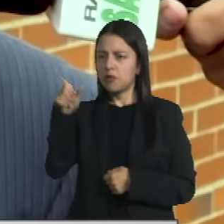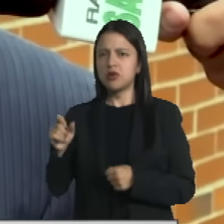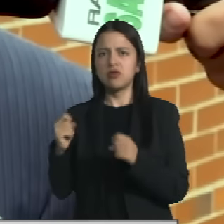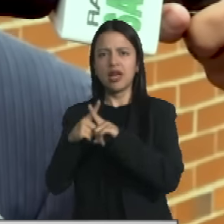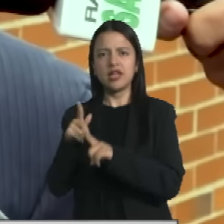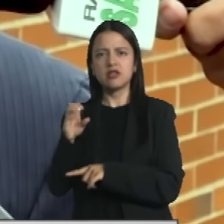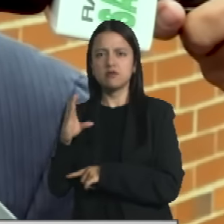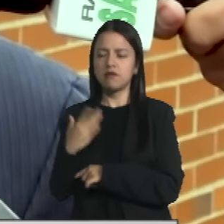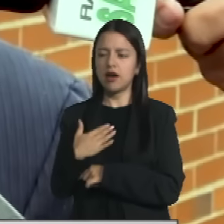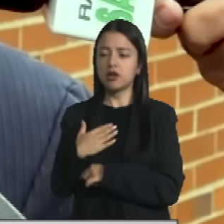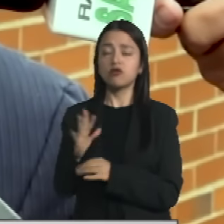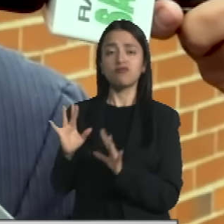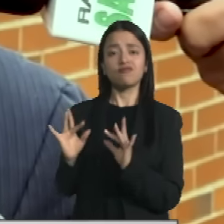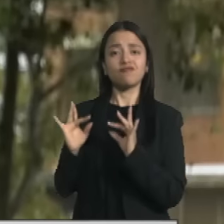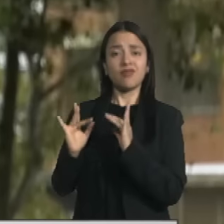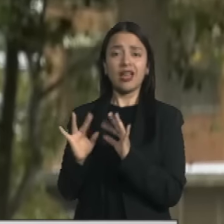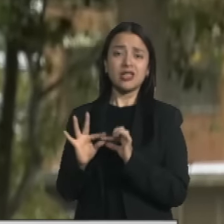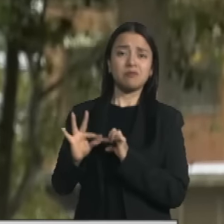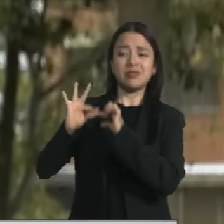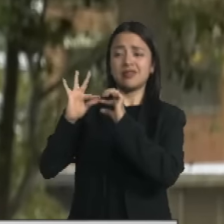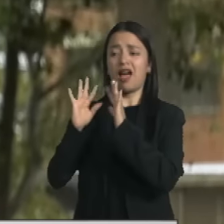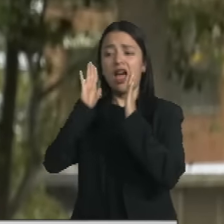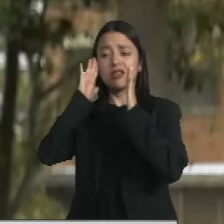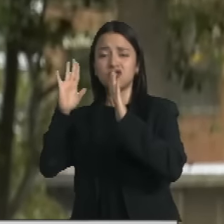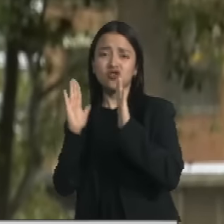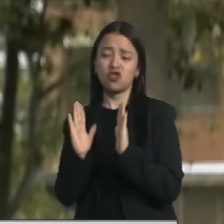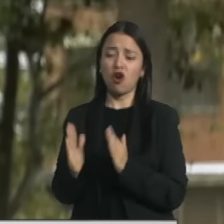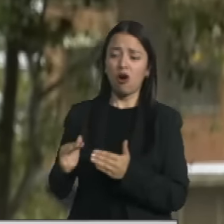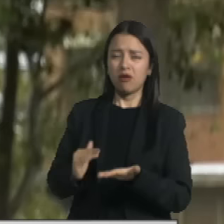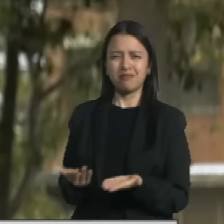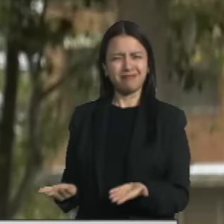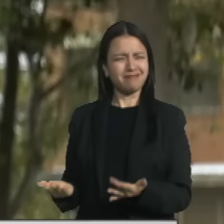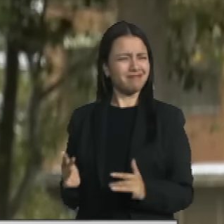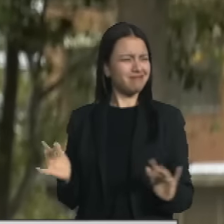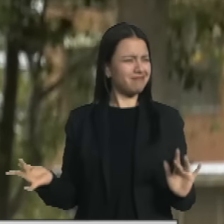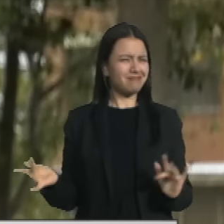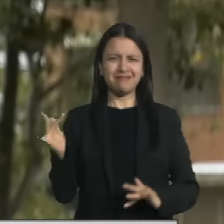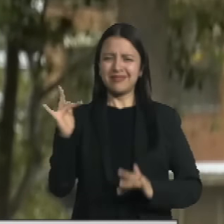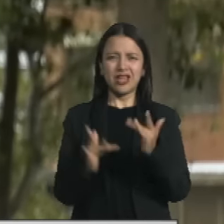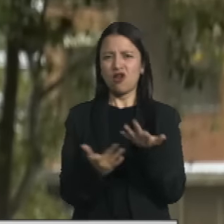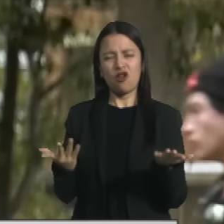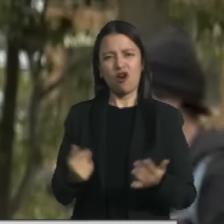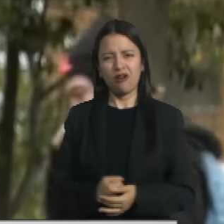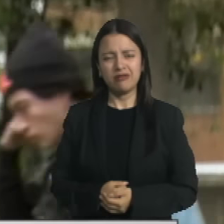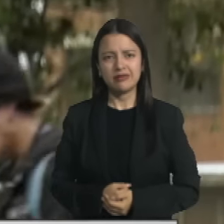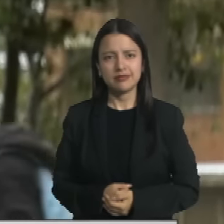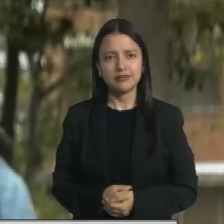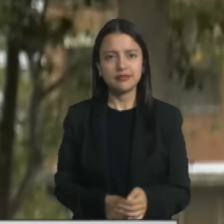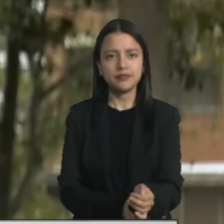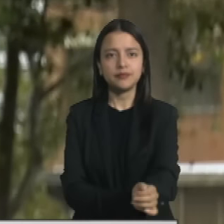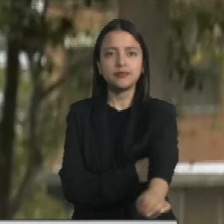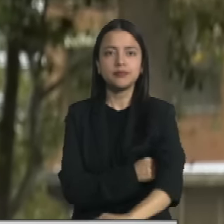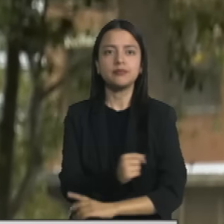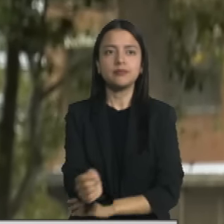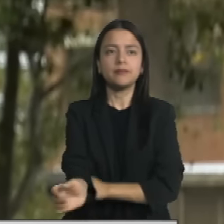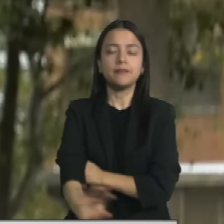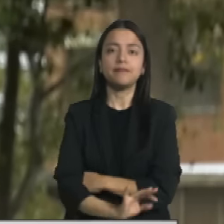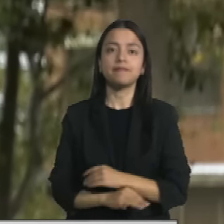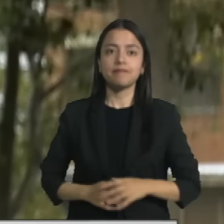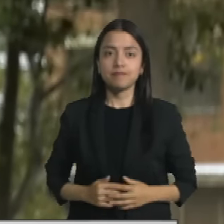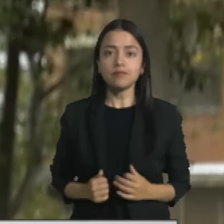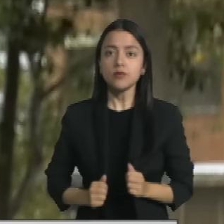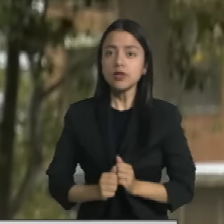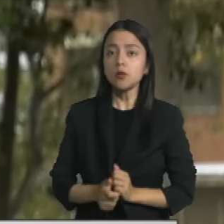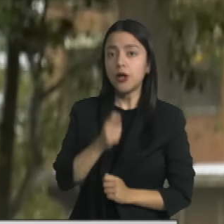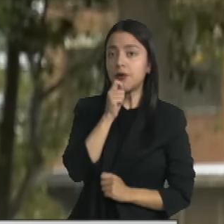puede estar la persona que le colocó las bombas? Rendición de cuentas del Ministerio de Defensa interrumpida por hombres de la Fuerza Pública en